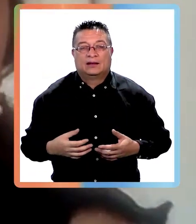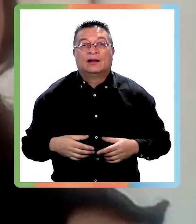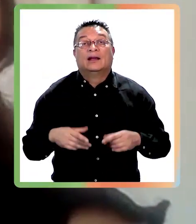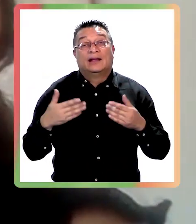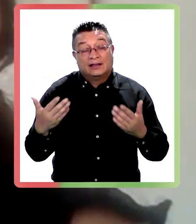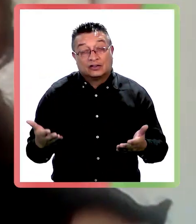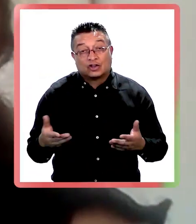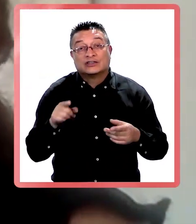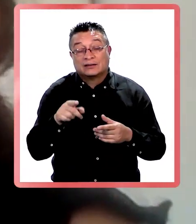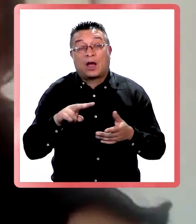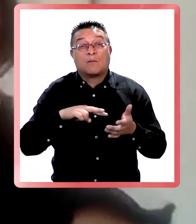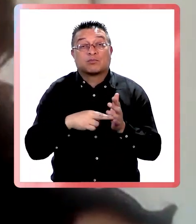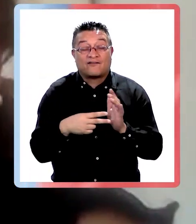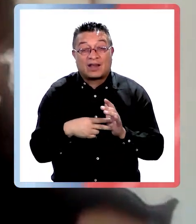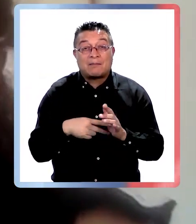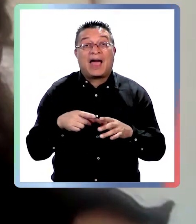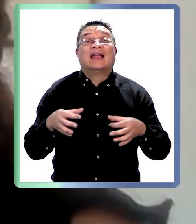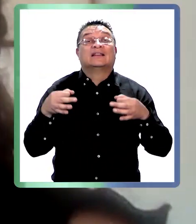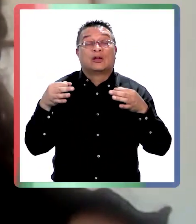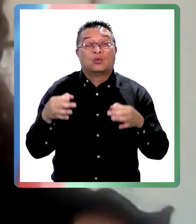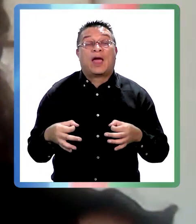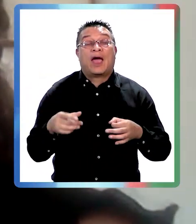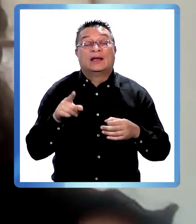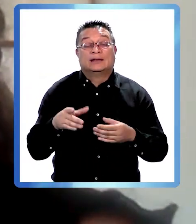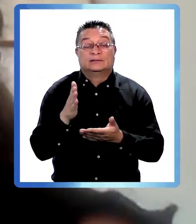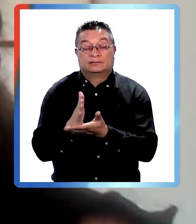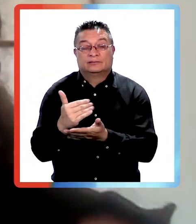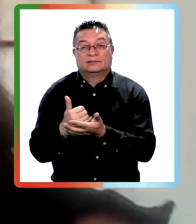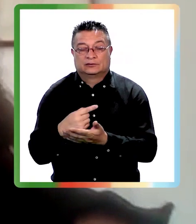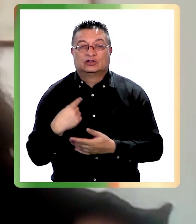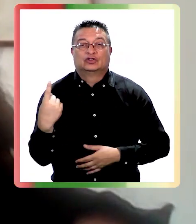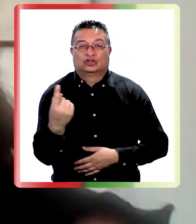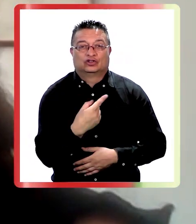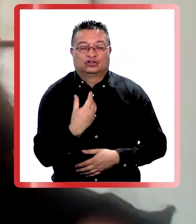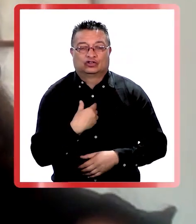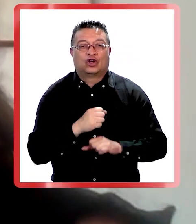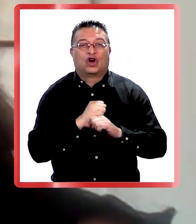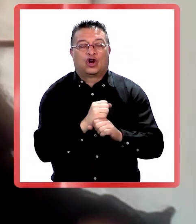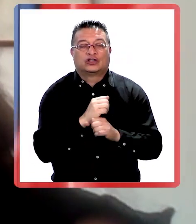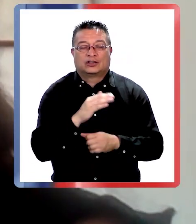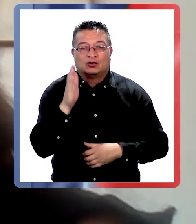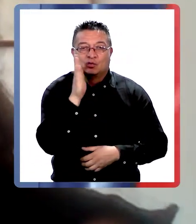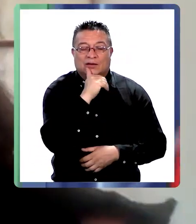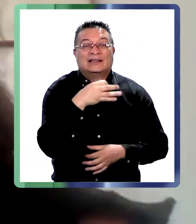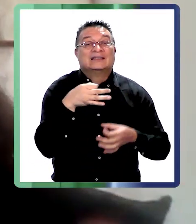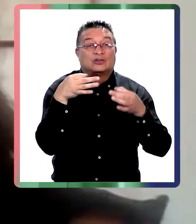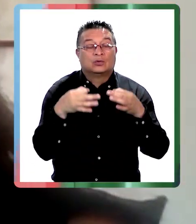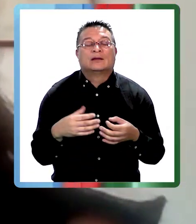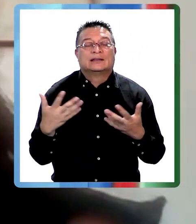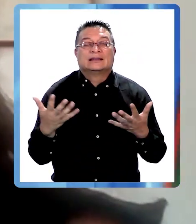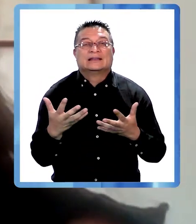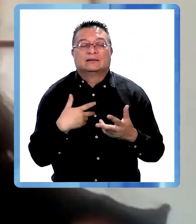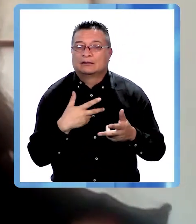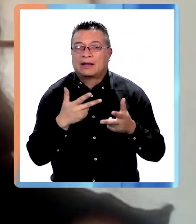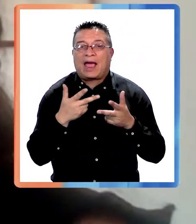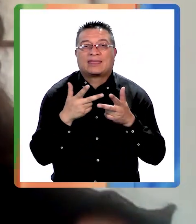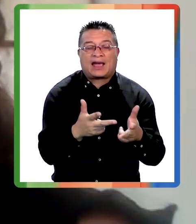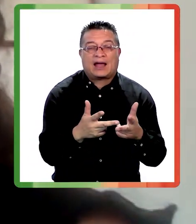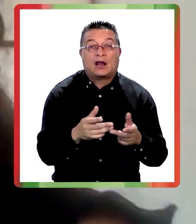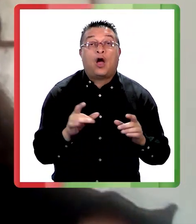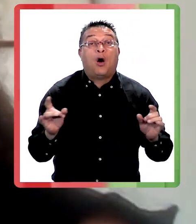Entonces, el problema de la seguridad y de las medidas que nosotros tomamos contra la inseguridad es qué es lo que vamos a